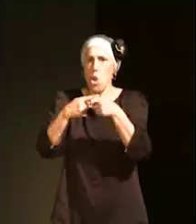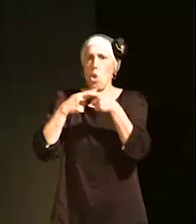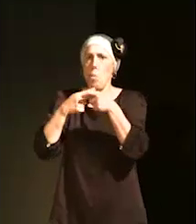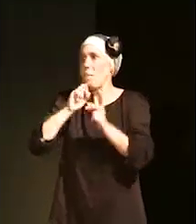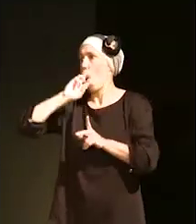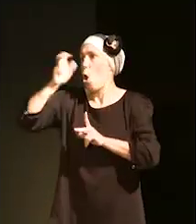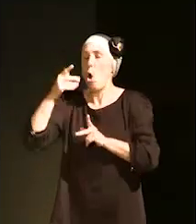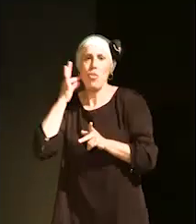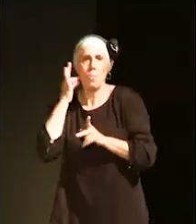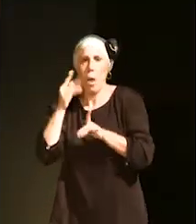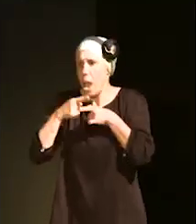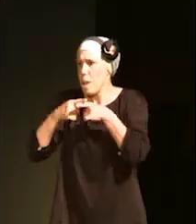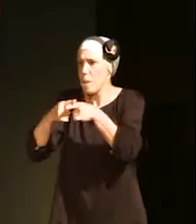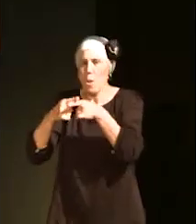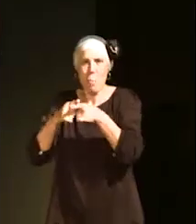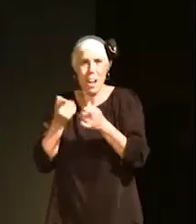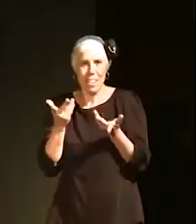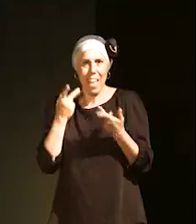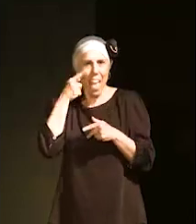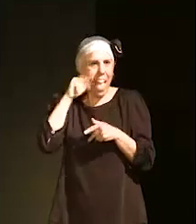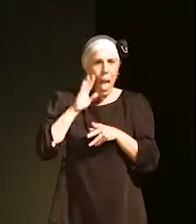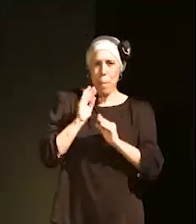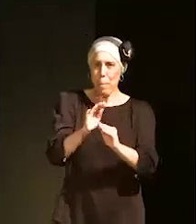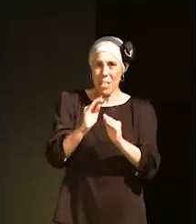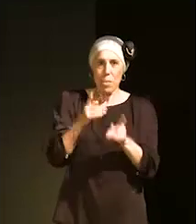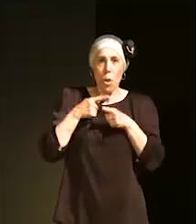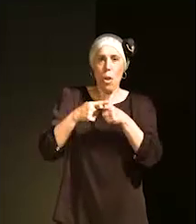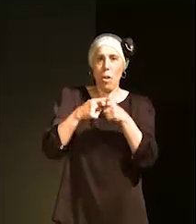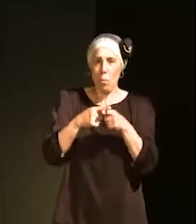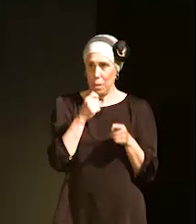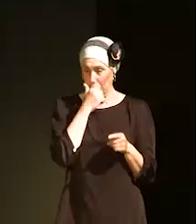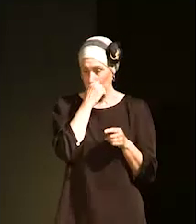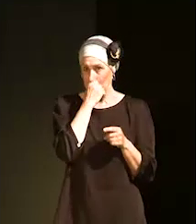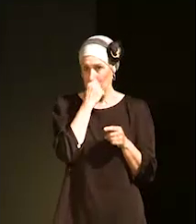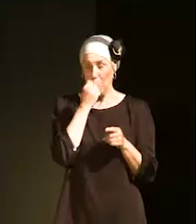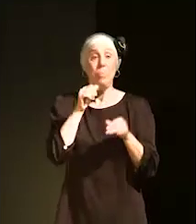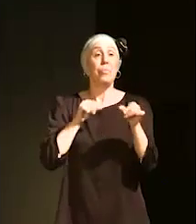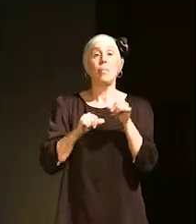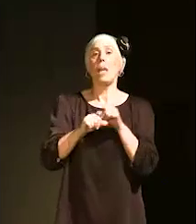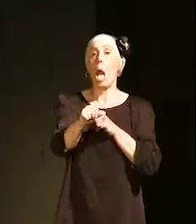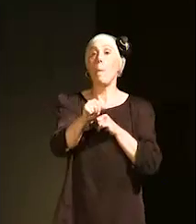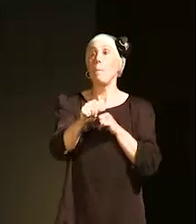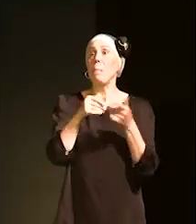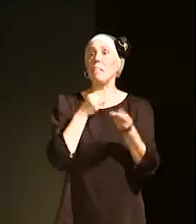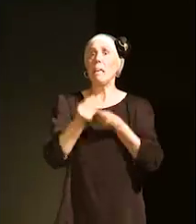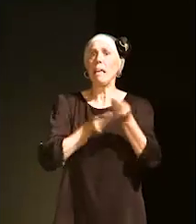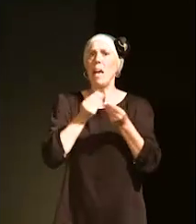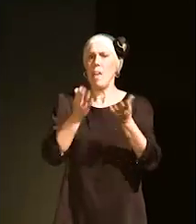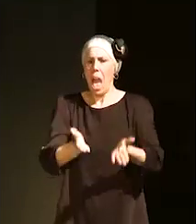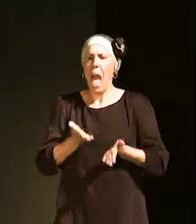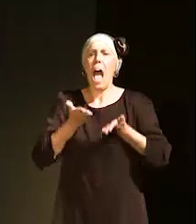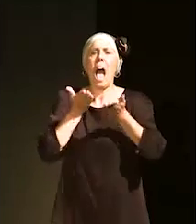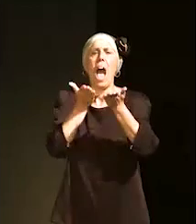otras lo que habían recibido y que lo hicieran de manera más profunda se convierten en facilitadoras desde